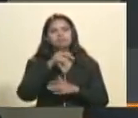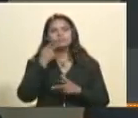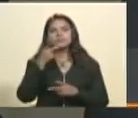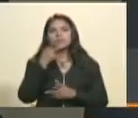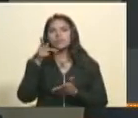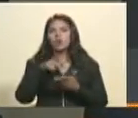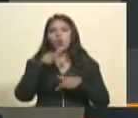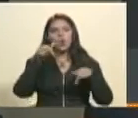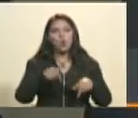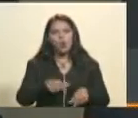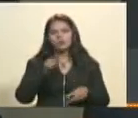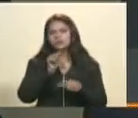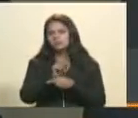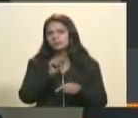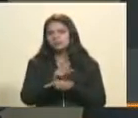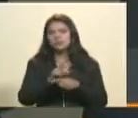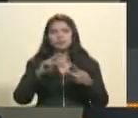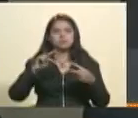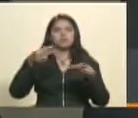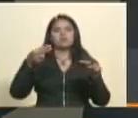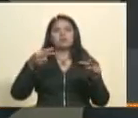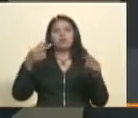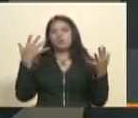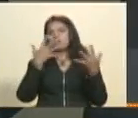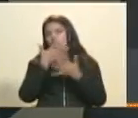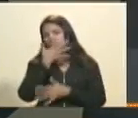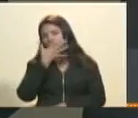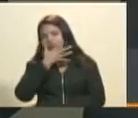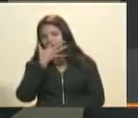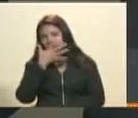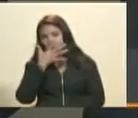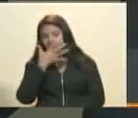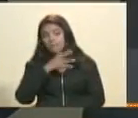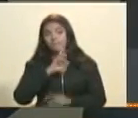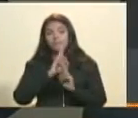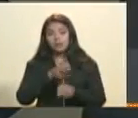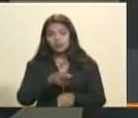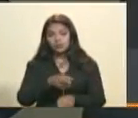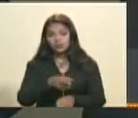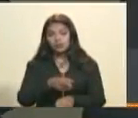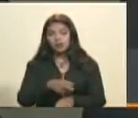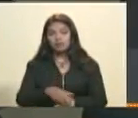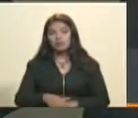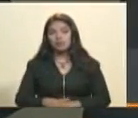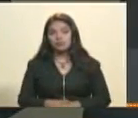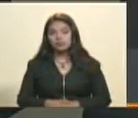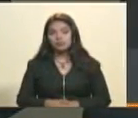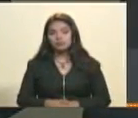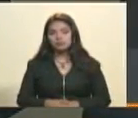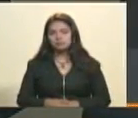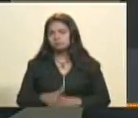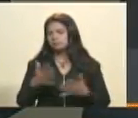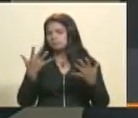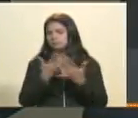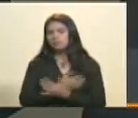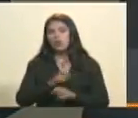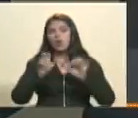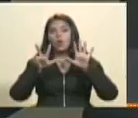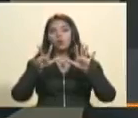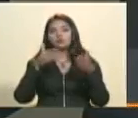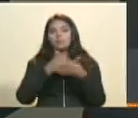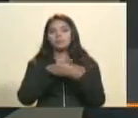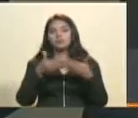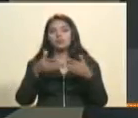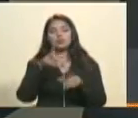hoy cuestionan, contradicen, ponen en duda los resultados abrumadores de más de 8 millones